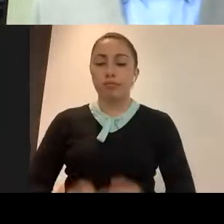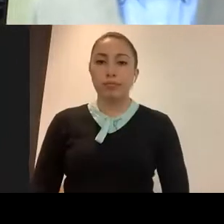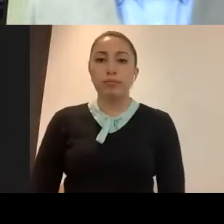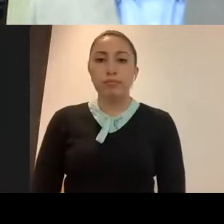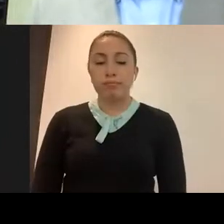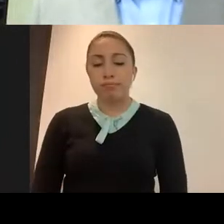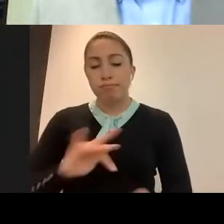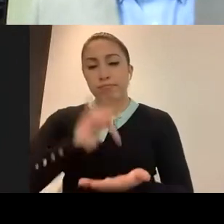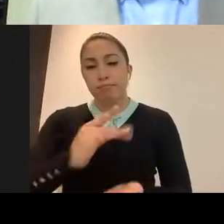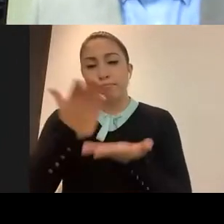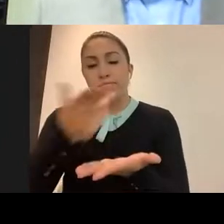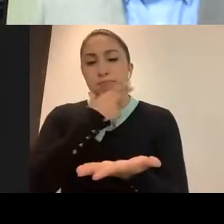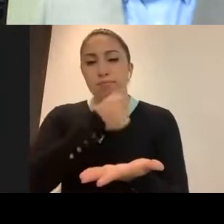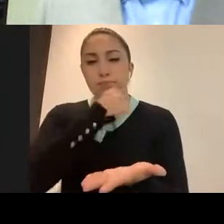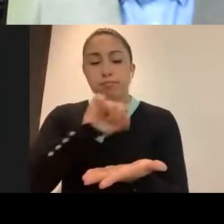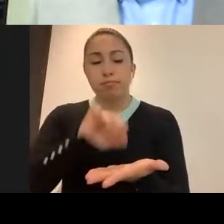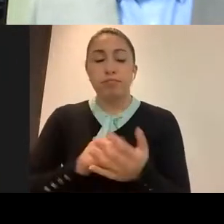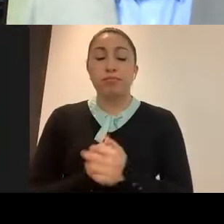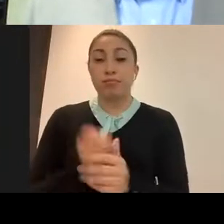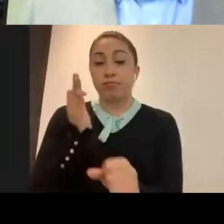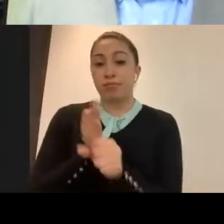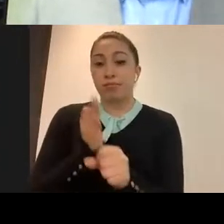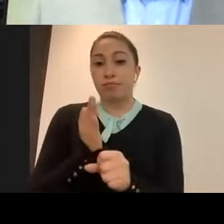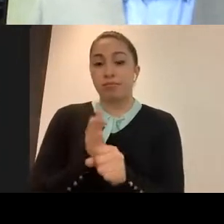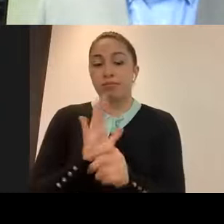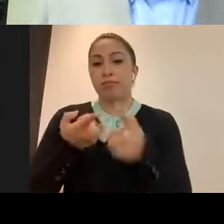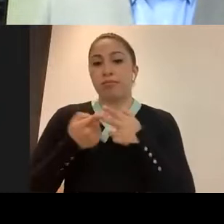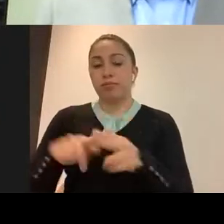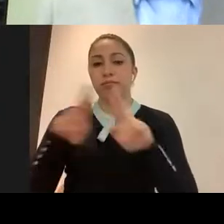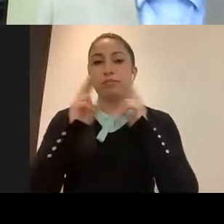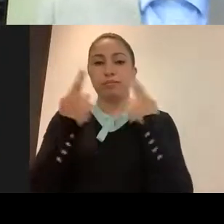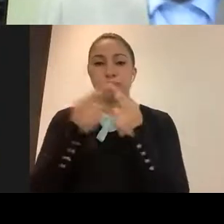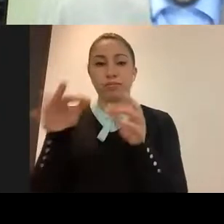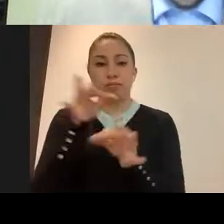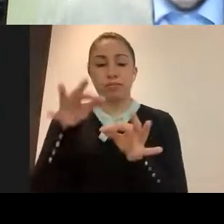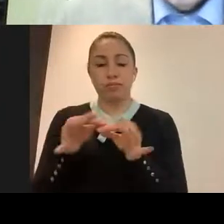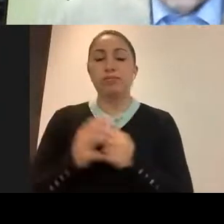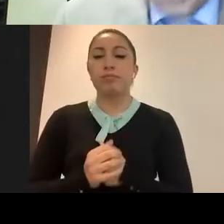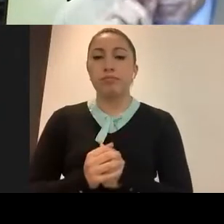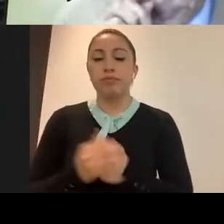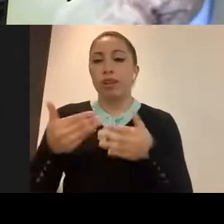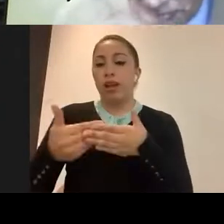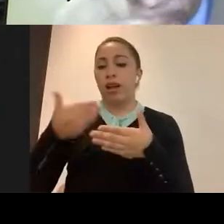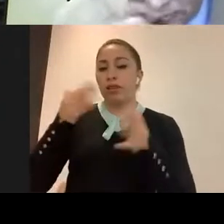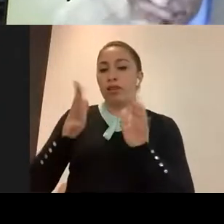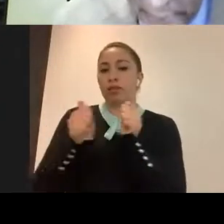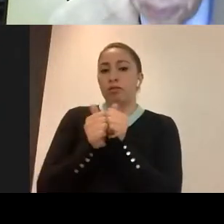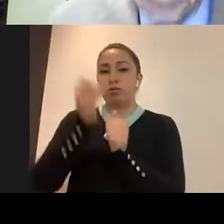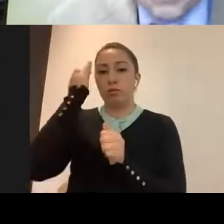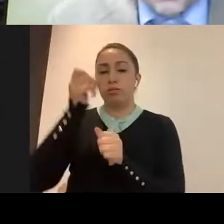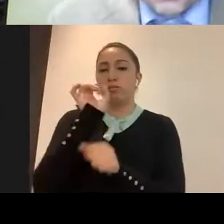Gracias, secretario. En este momento se abre la sesión. Con antelación, esta presidencia remitió a sus